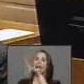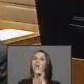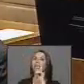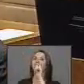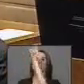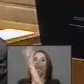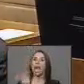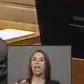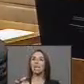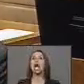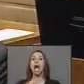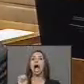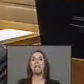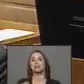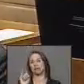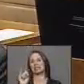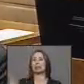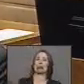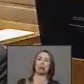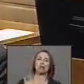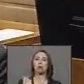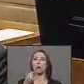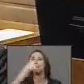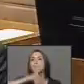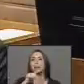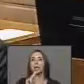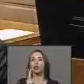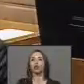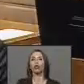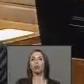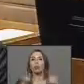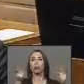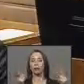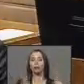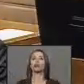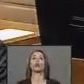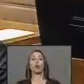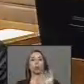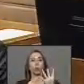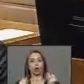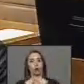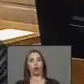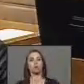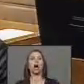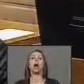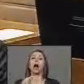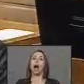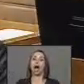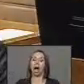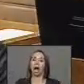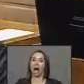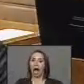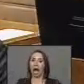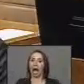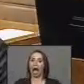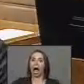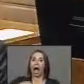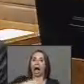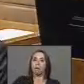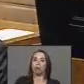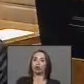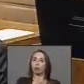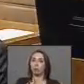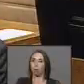día es cuatro fuentes de financiamiento. El aporte público, que entiendo yo que es la centralidad y conceptualmente lo que el gobierno